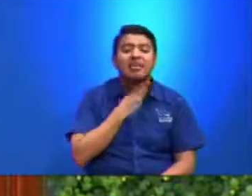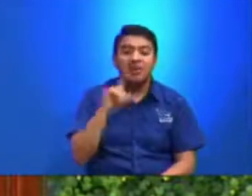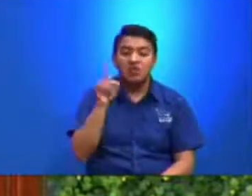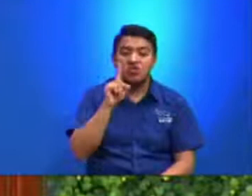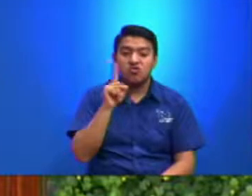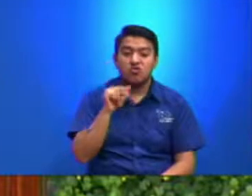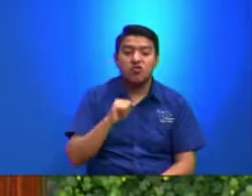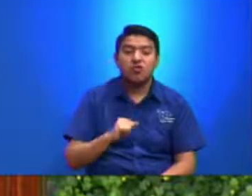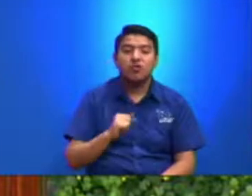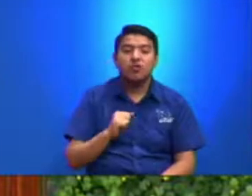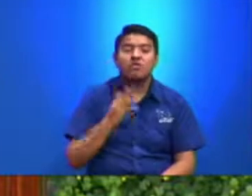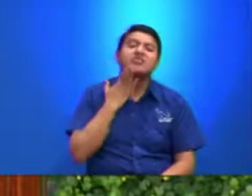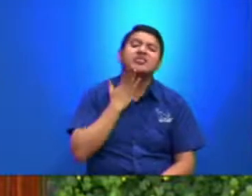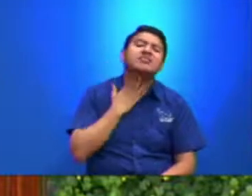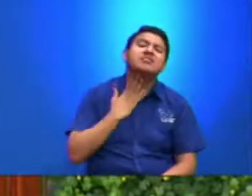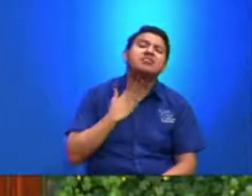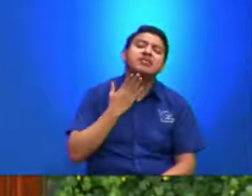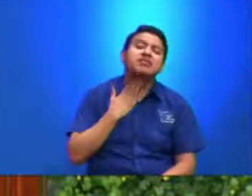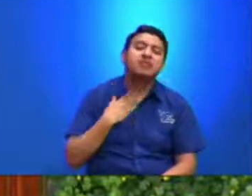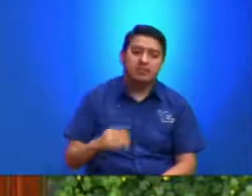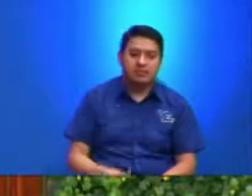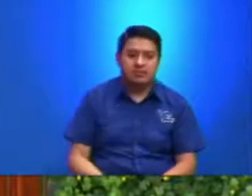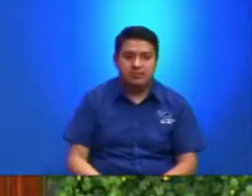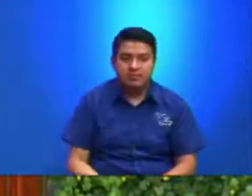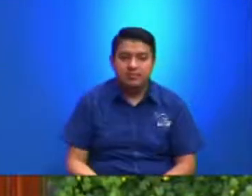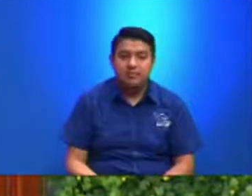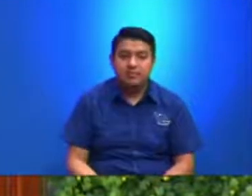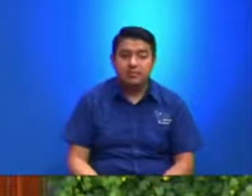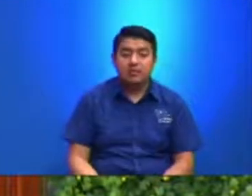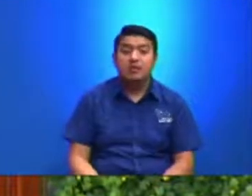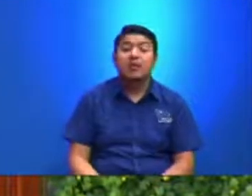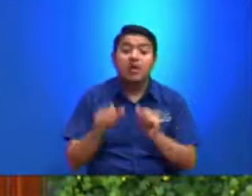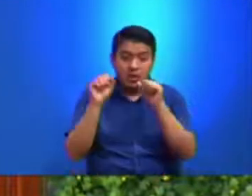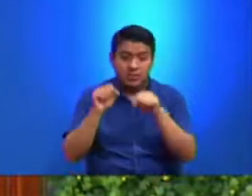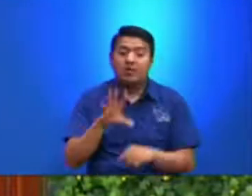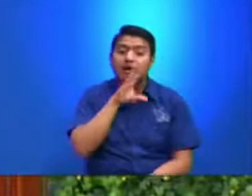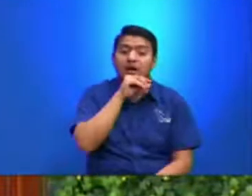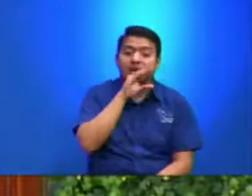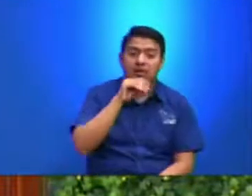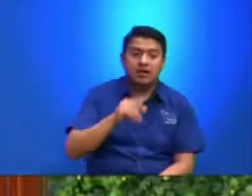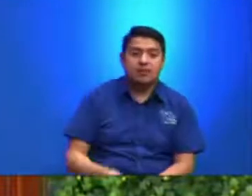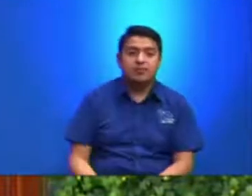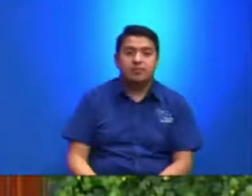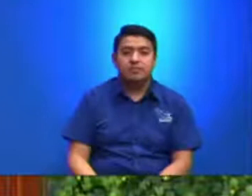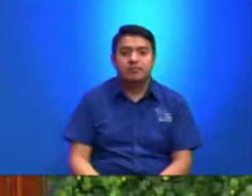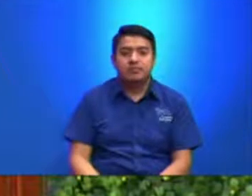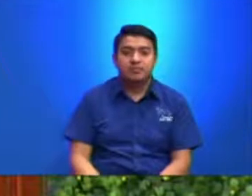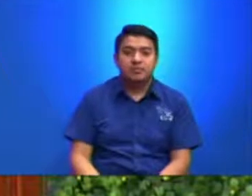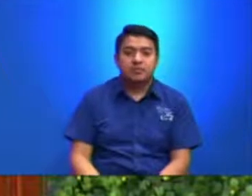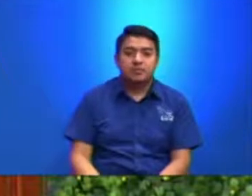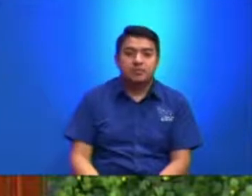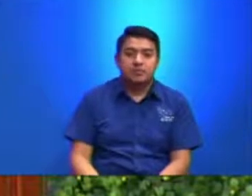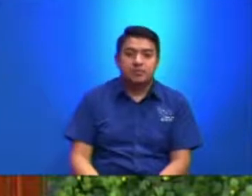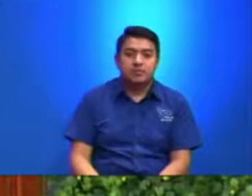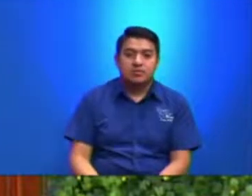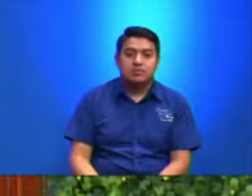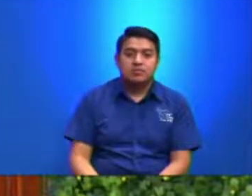lo voy a leer otra vez, al final de cuentas lo hizo el Señor y me va a edificar, ¿va? ¿Qué? Y el cuate tiene más experiencias que saber